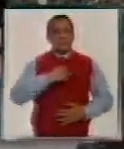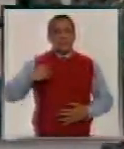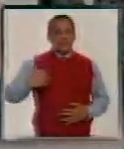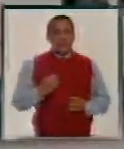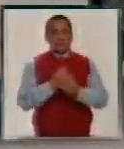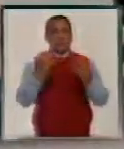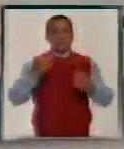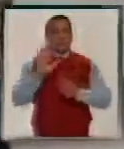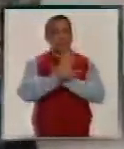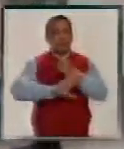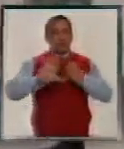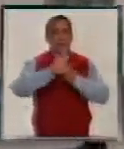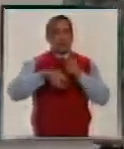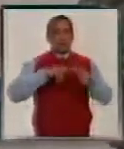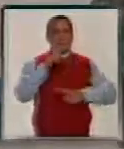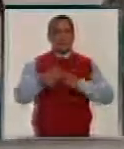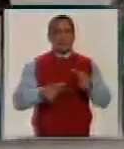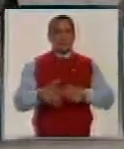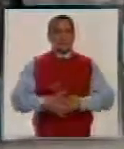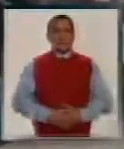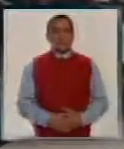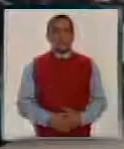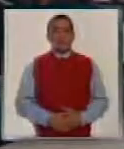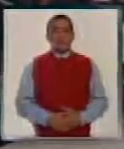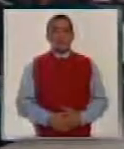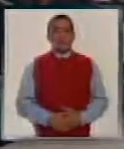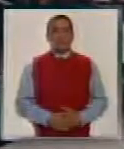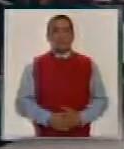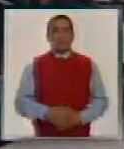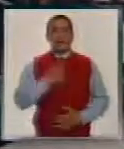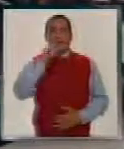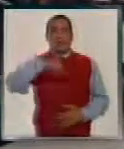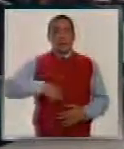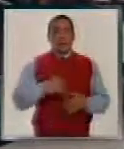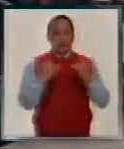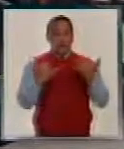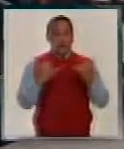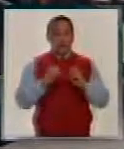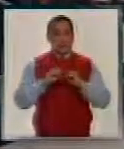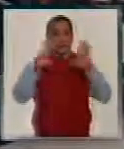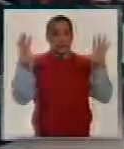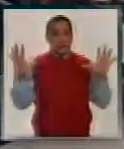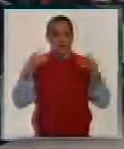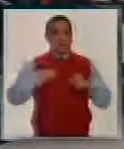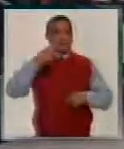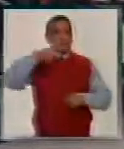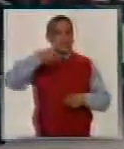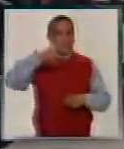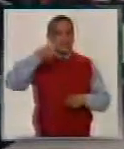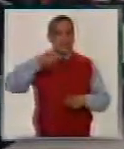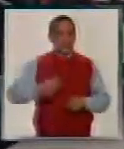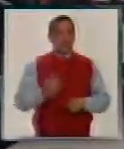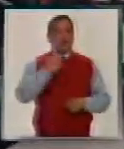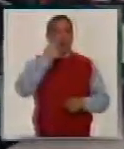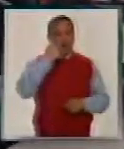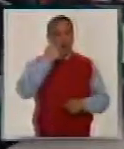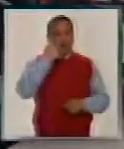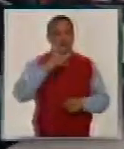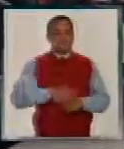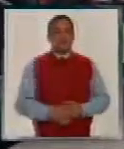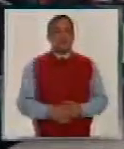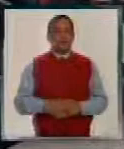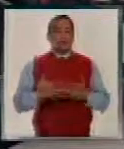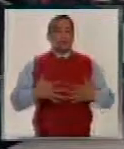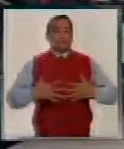en defensa de la democracia. En esta oportunidad es necesario reconocer